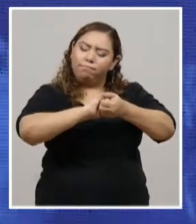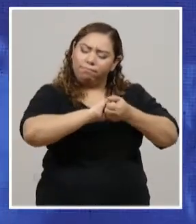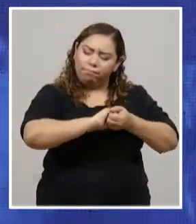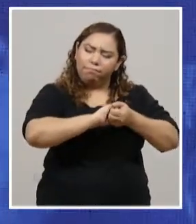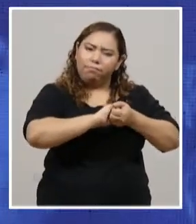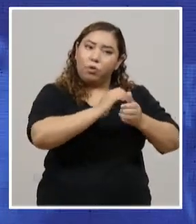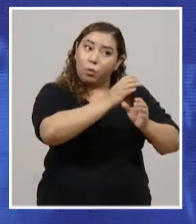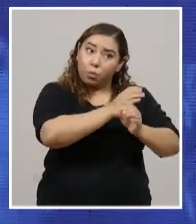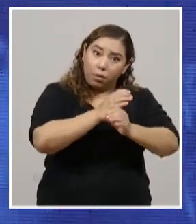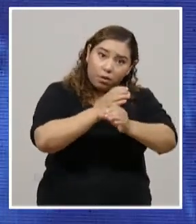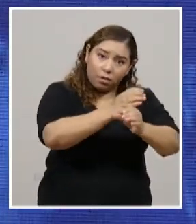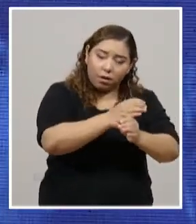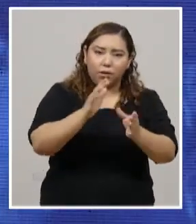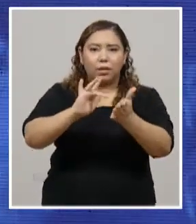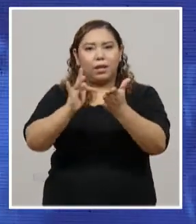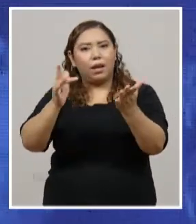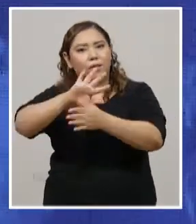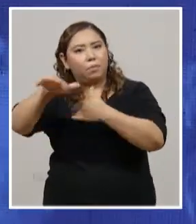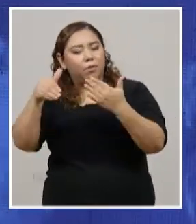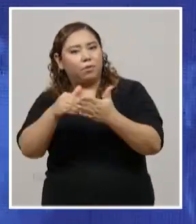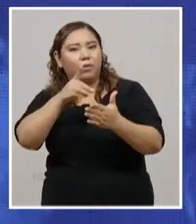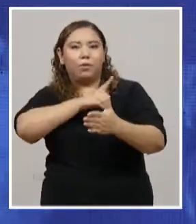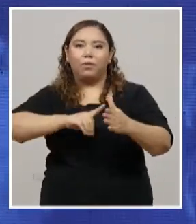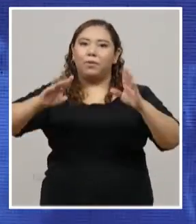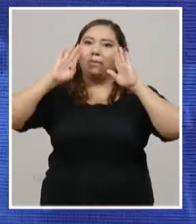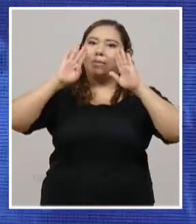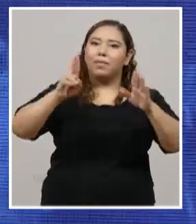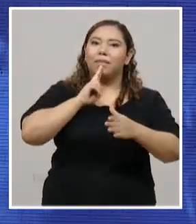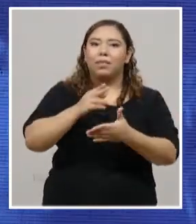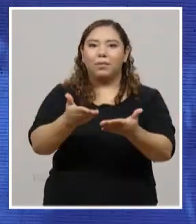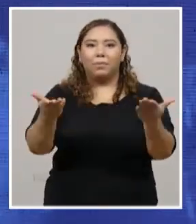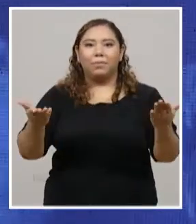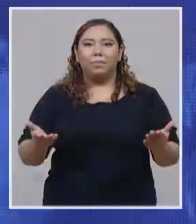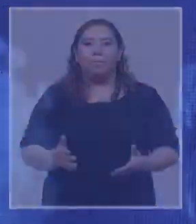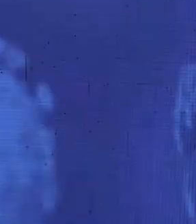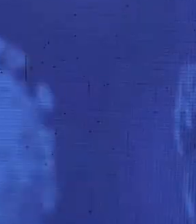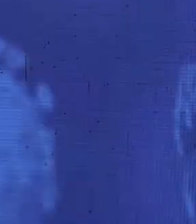Gracias por todo y que Dios bendiga Honduras.